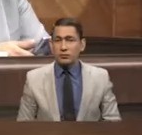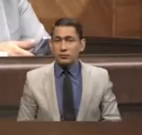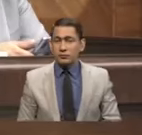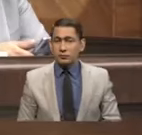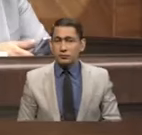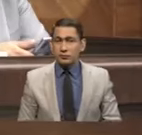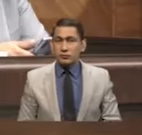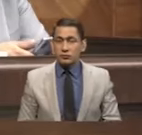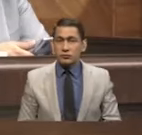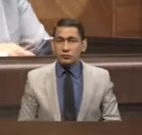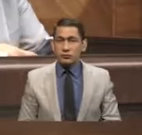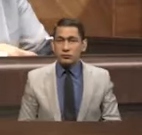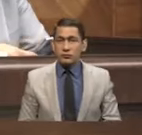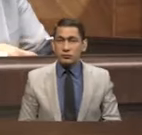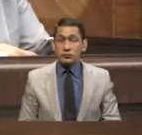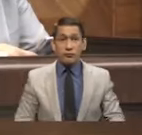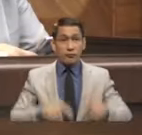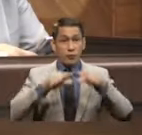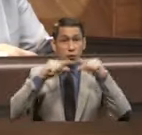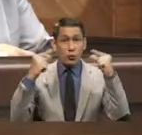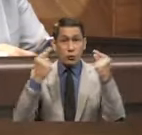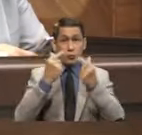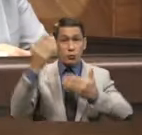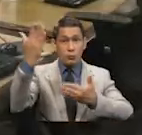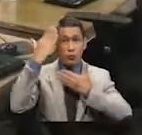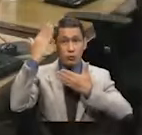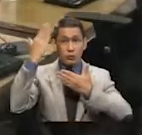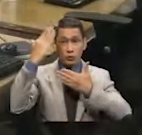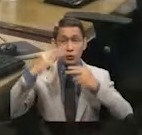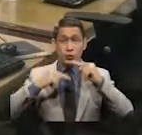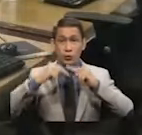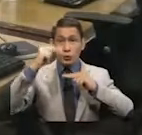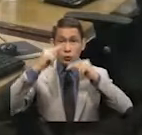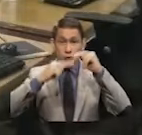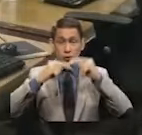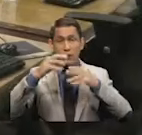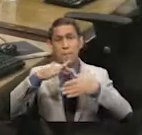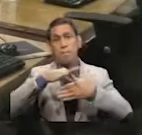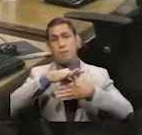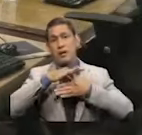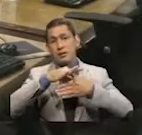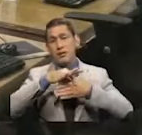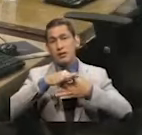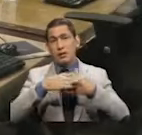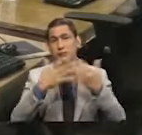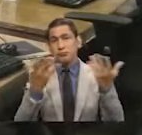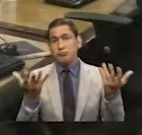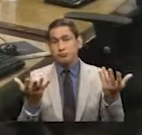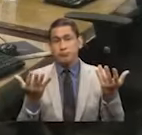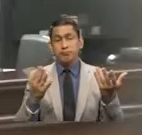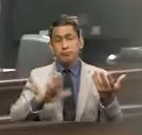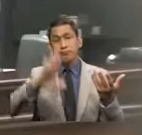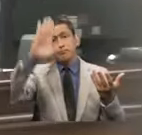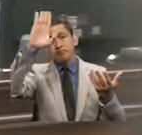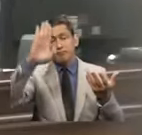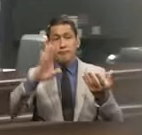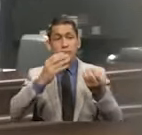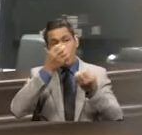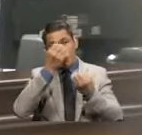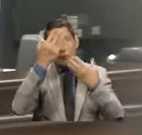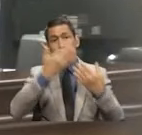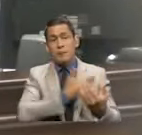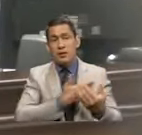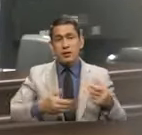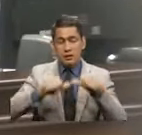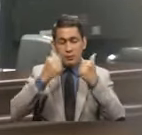Los asambleístas del Movimiento Construye se quedaron una vez más con las ganas de argumentar porque ellos consideran que es necesario que la Asamblea se pronuncie en favor del trabajo